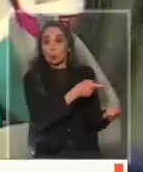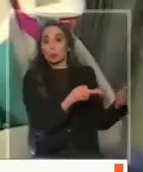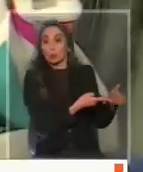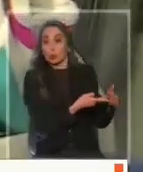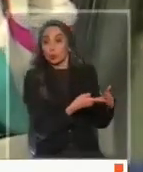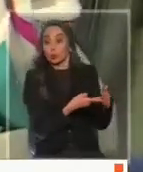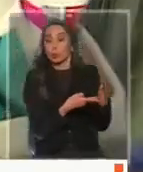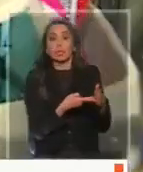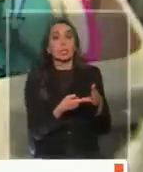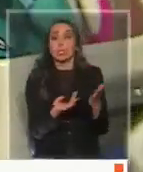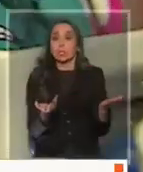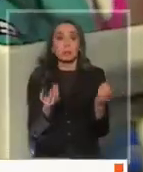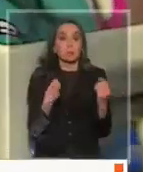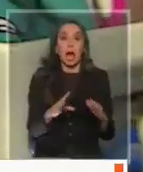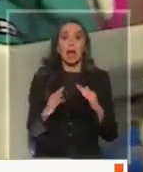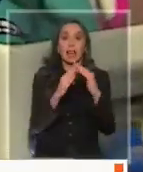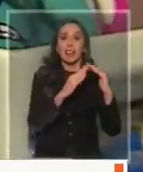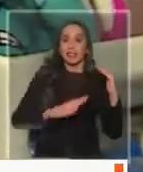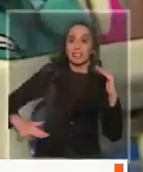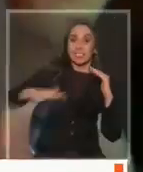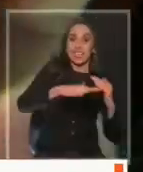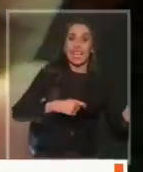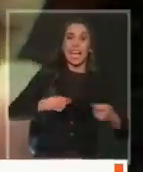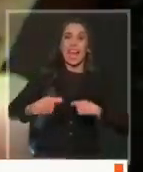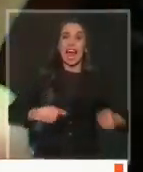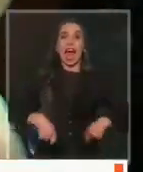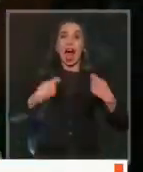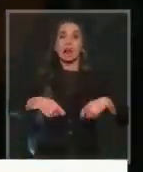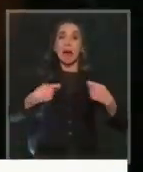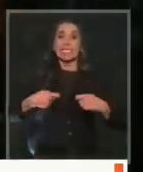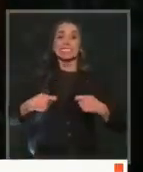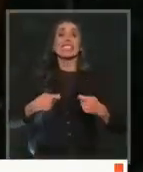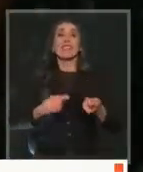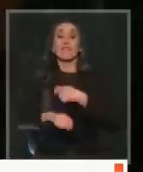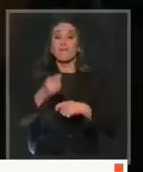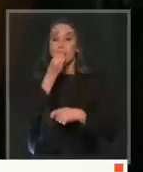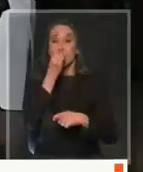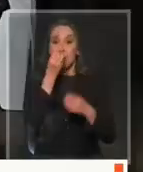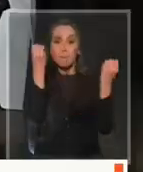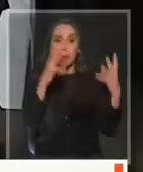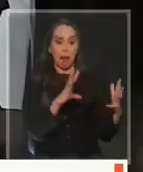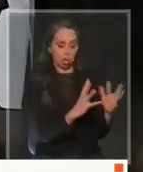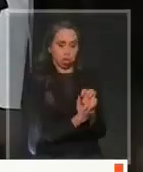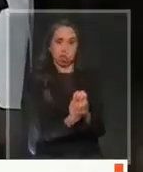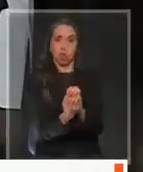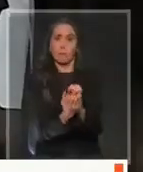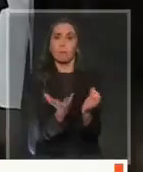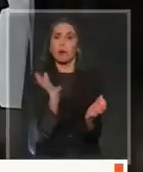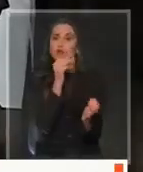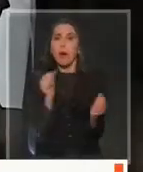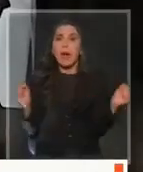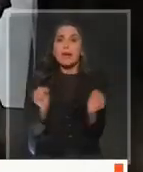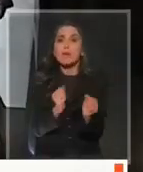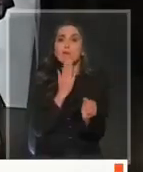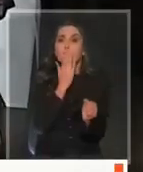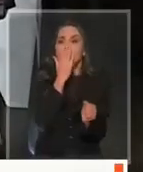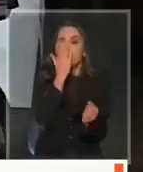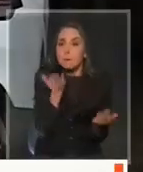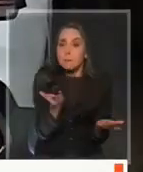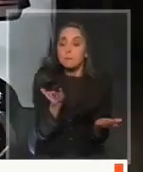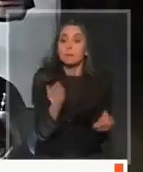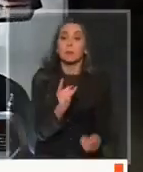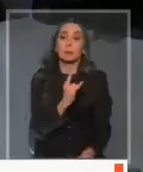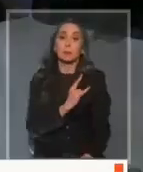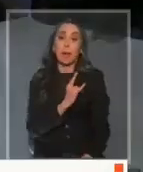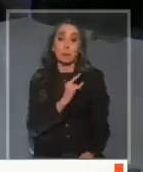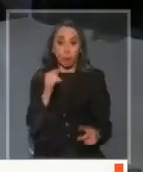que perder, ¿cierto?, sus alimentos que tenían a la venta. Y bueno, es la situación que se ha visto principalmente en la comuna de Maipú y con